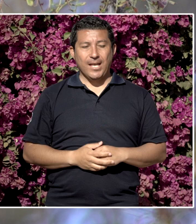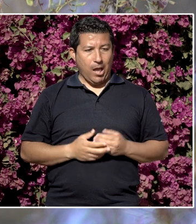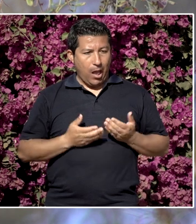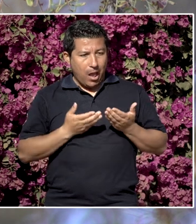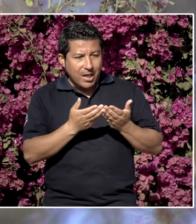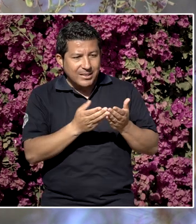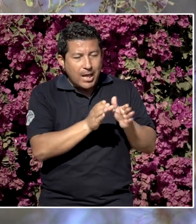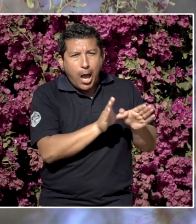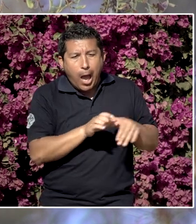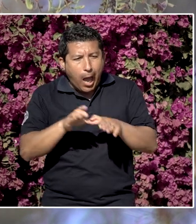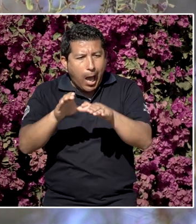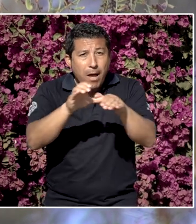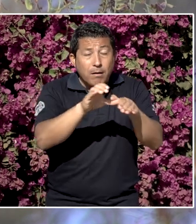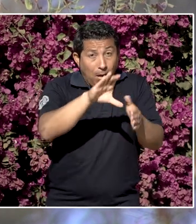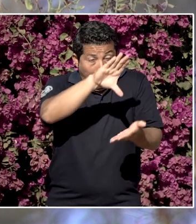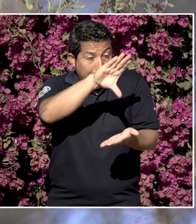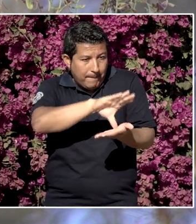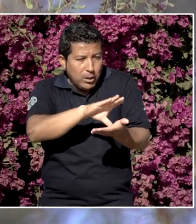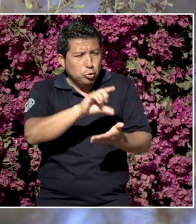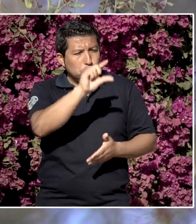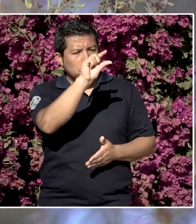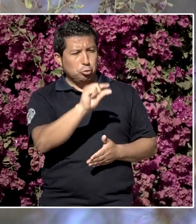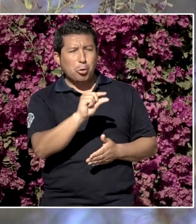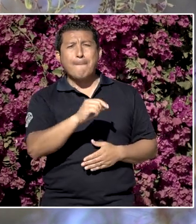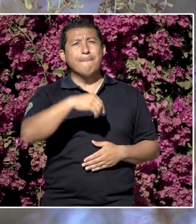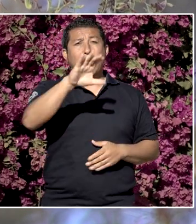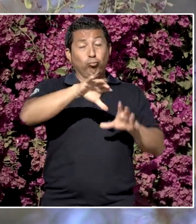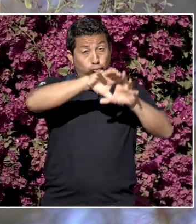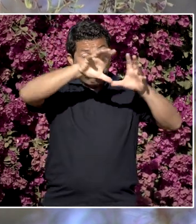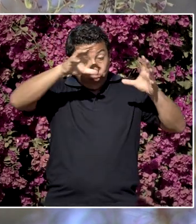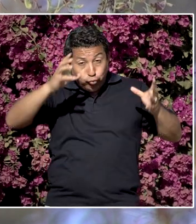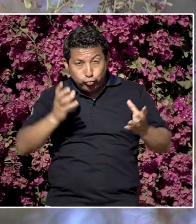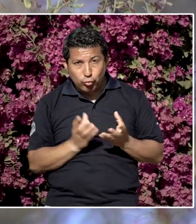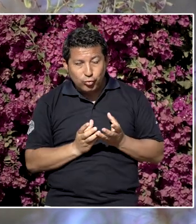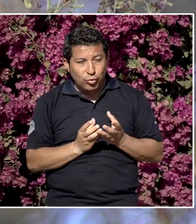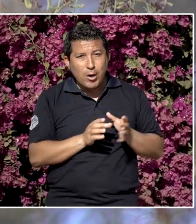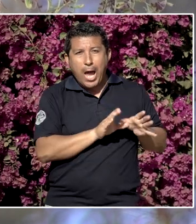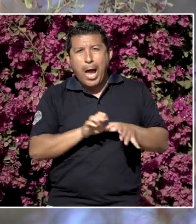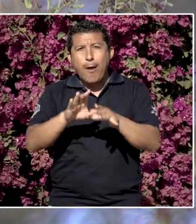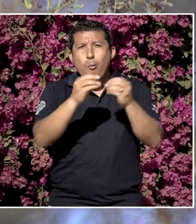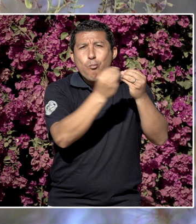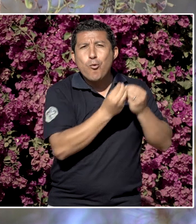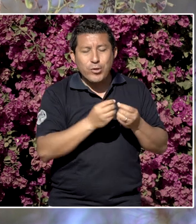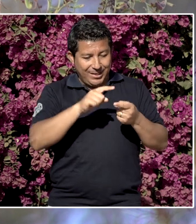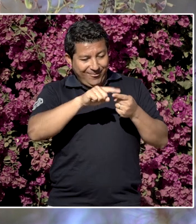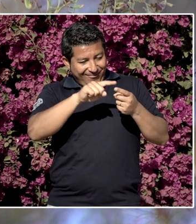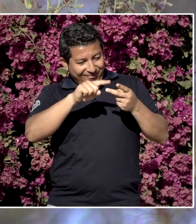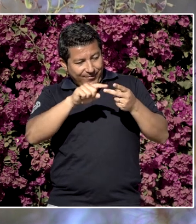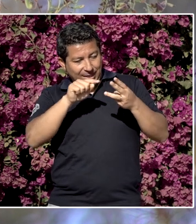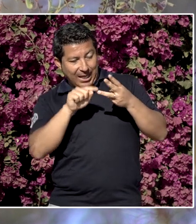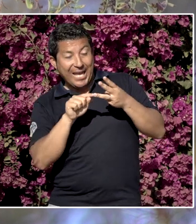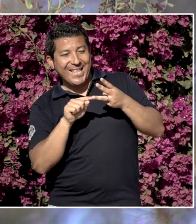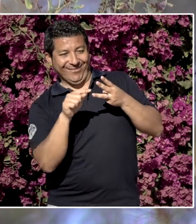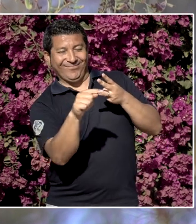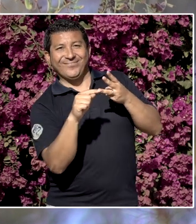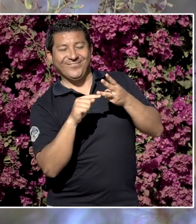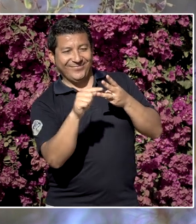es el ave más pequeña del país y la tercera en el mundo